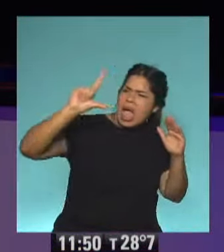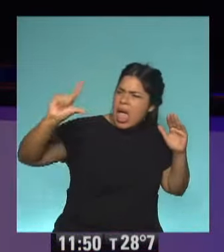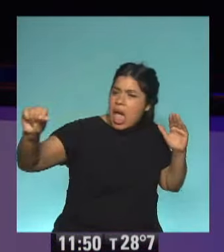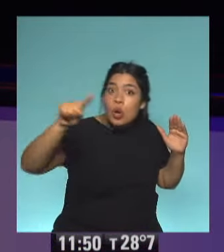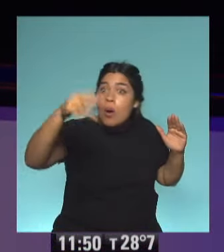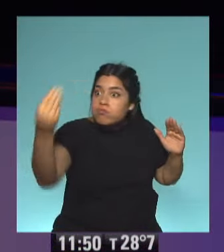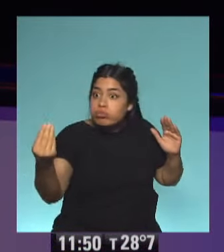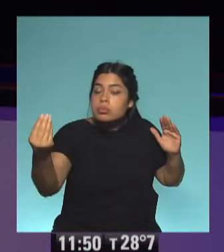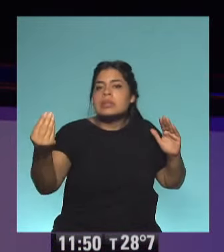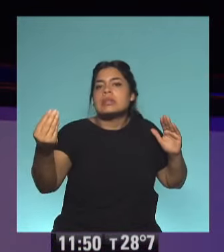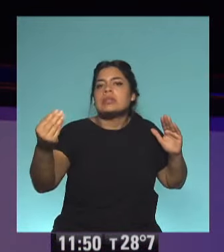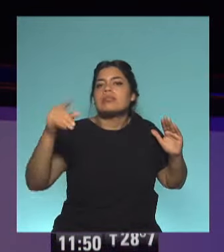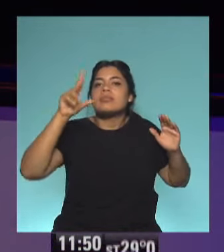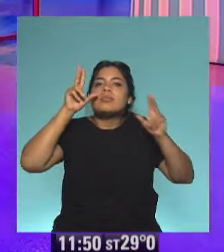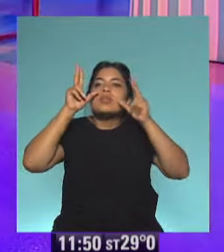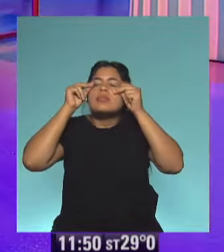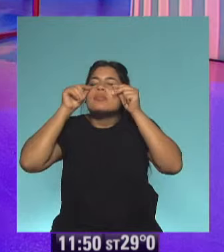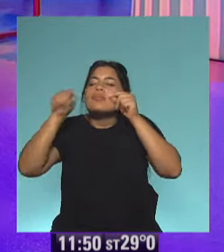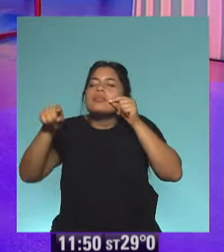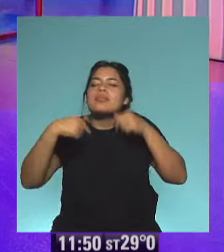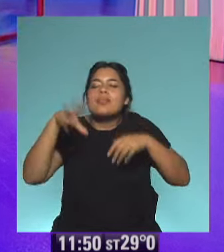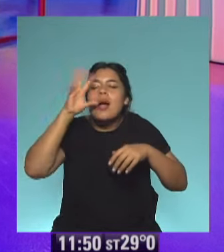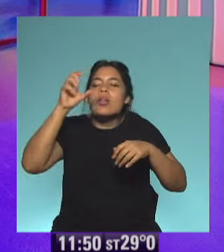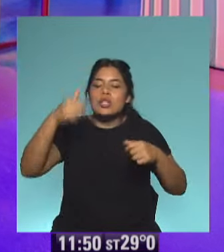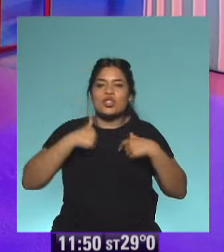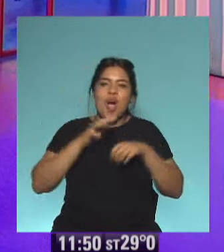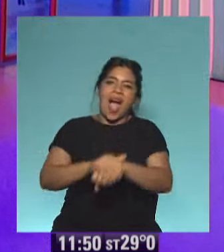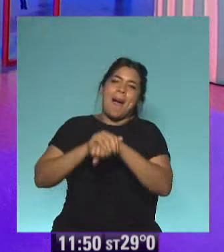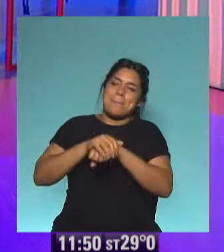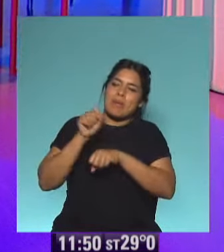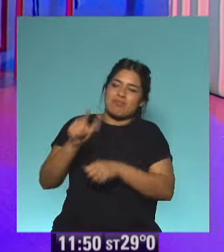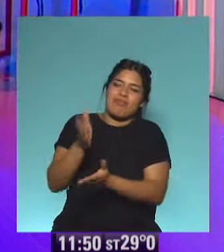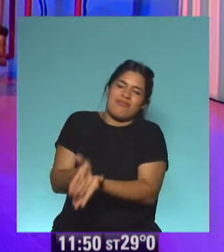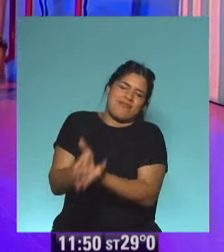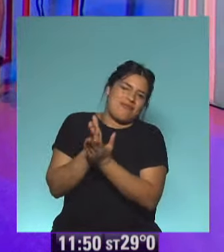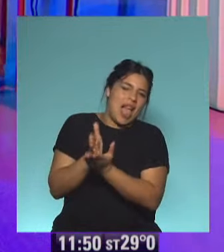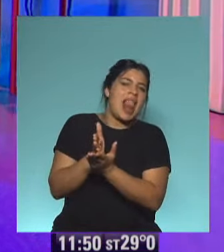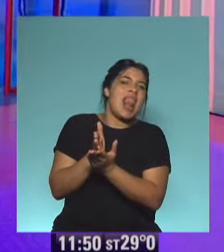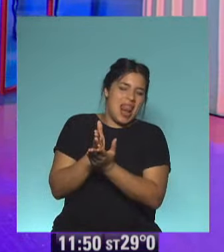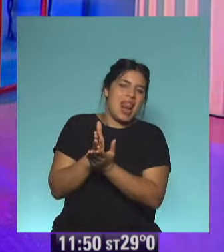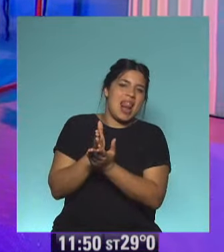cierra los ojos y recuerda que yo soy tu amigo fiel.